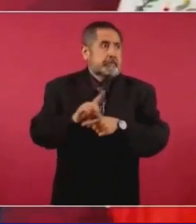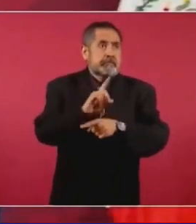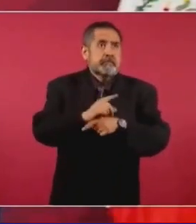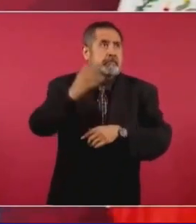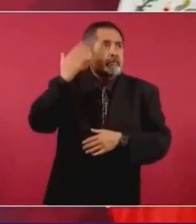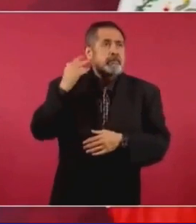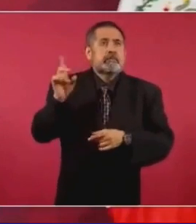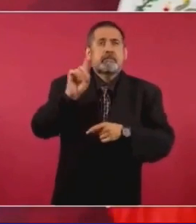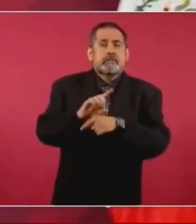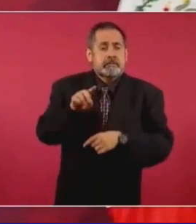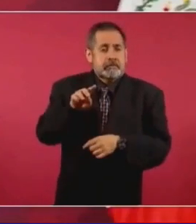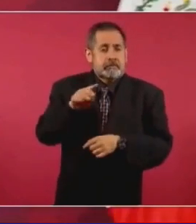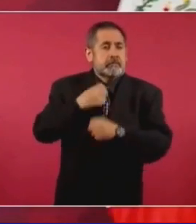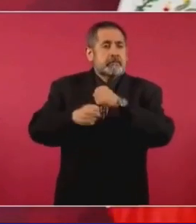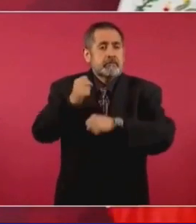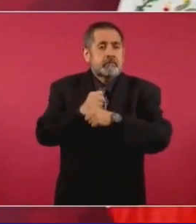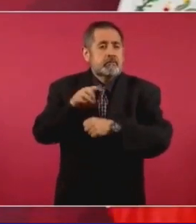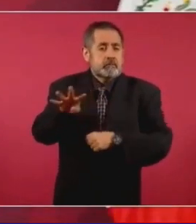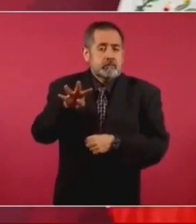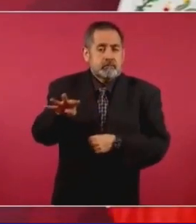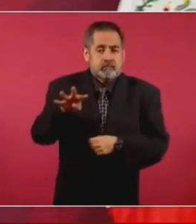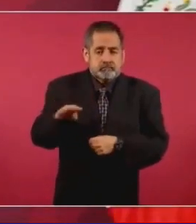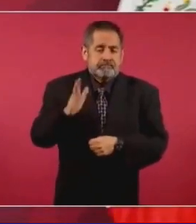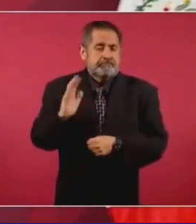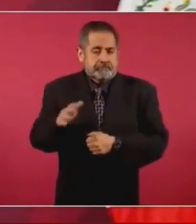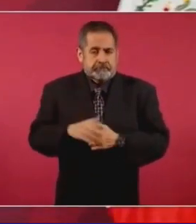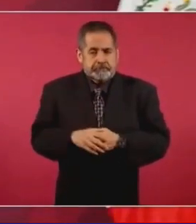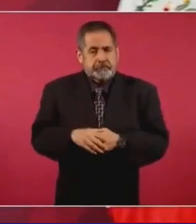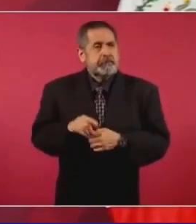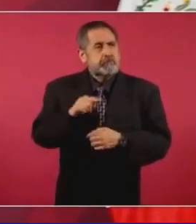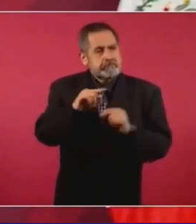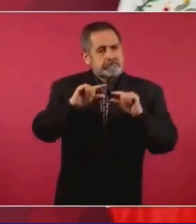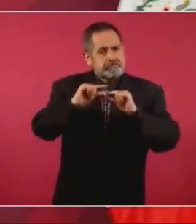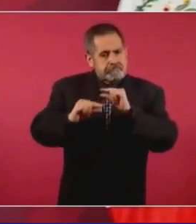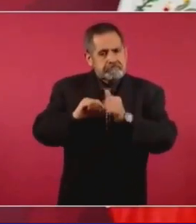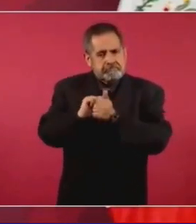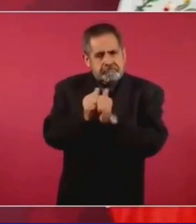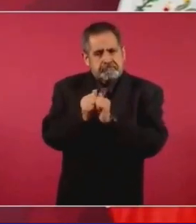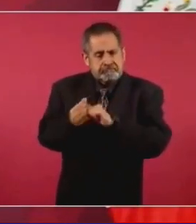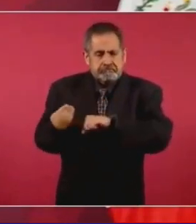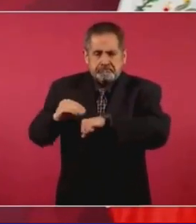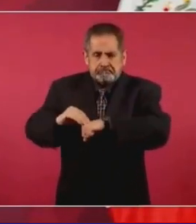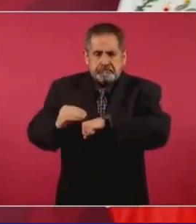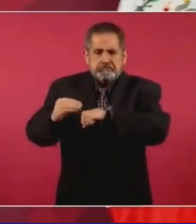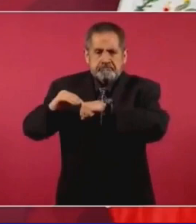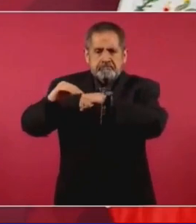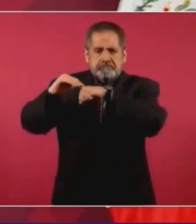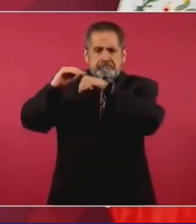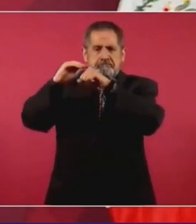desde el 19 y ha seguido aumentando.